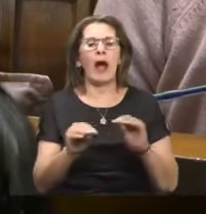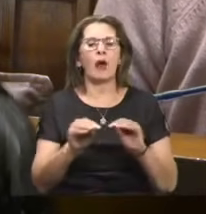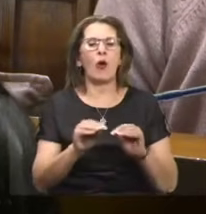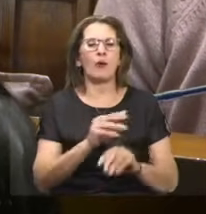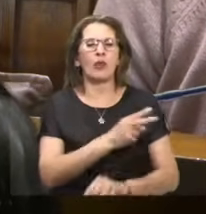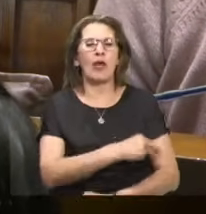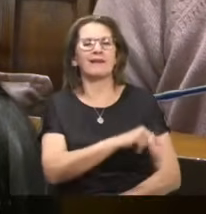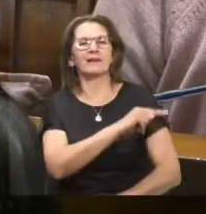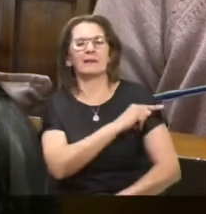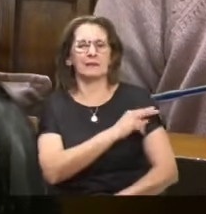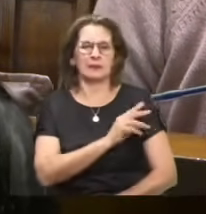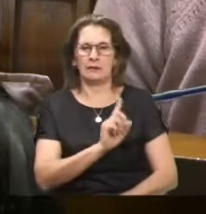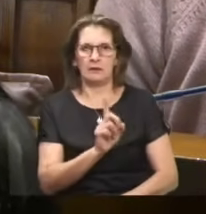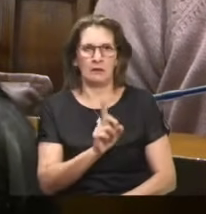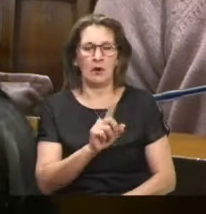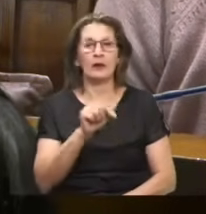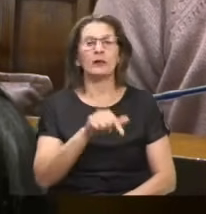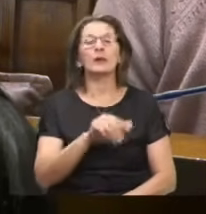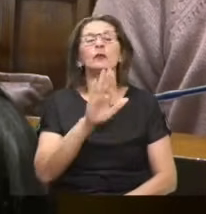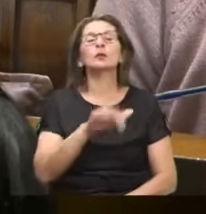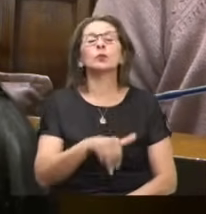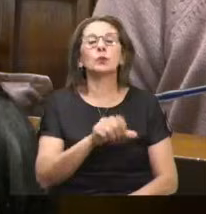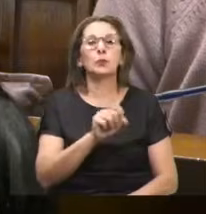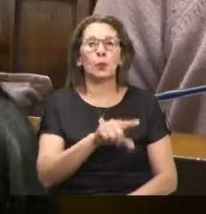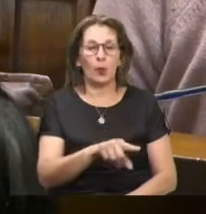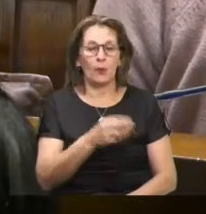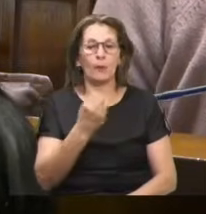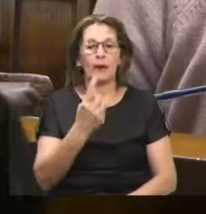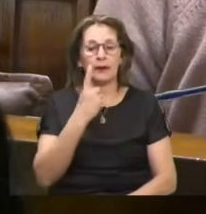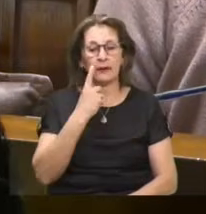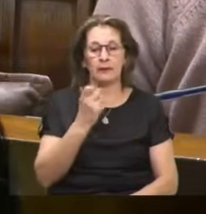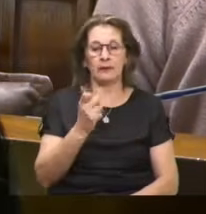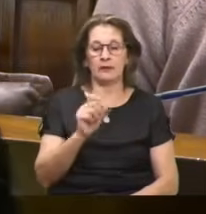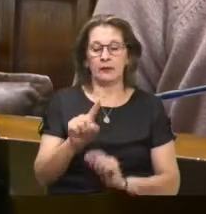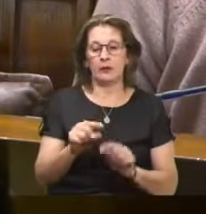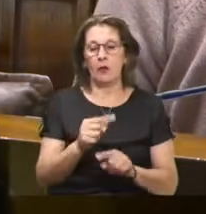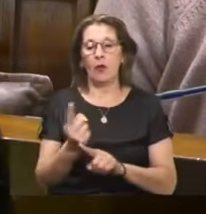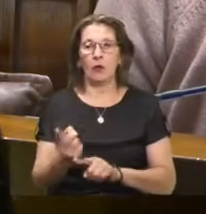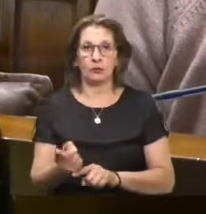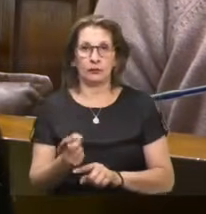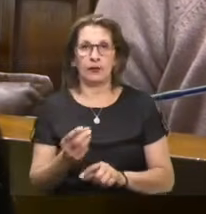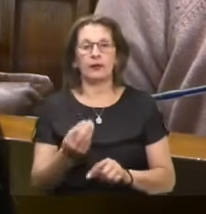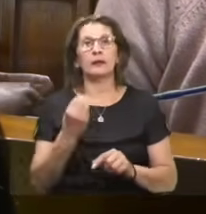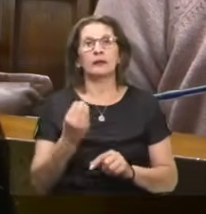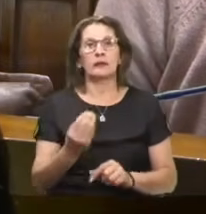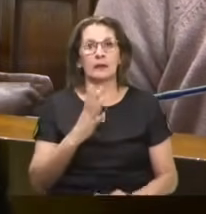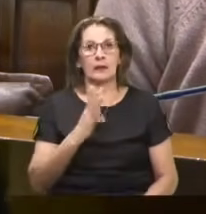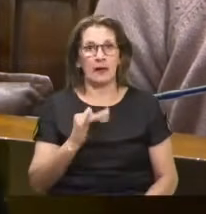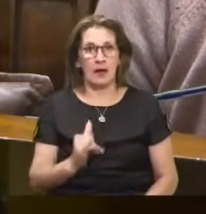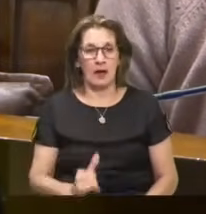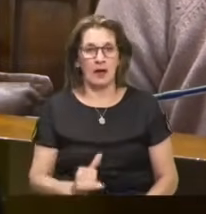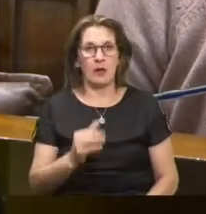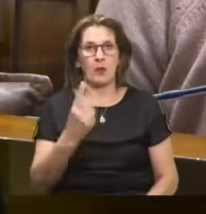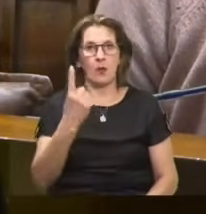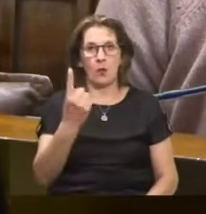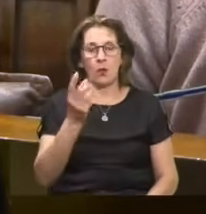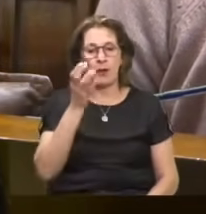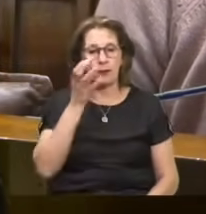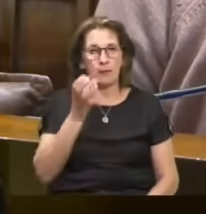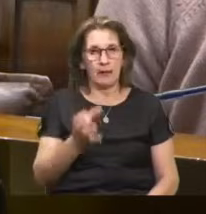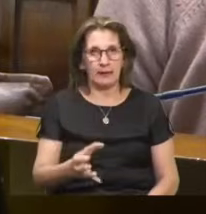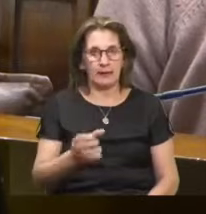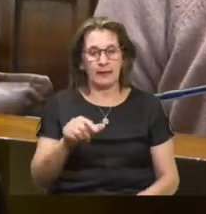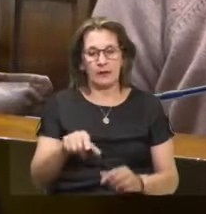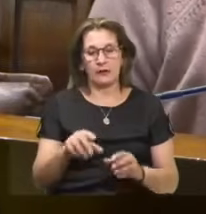ente, sino que está destinada a evitar otra cosa, el hecho de que haya una peligrosa